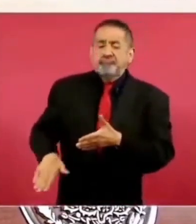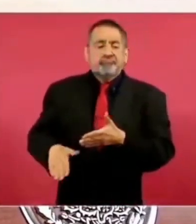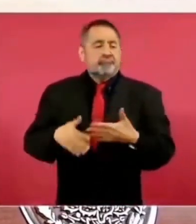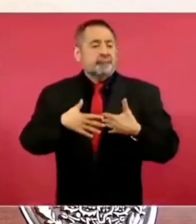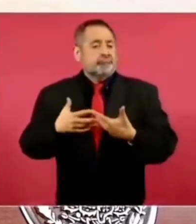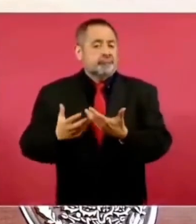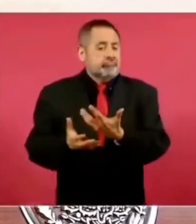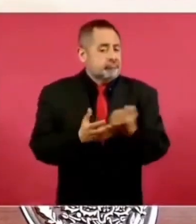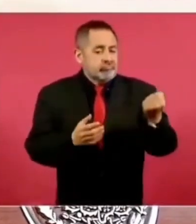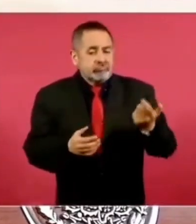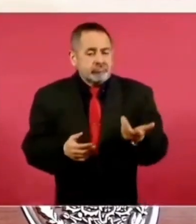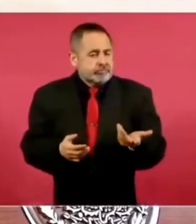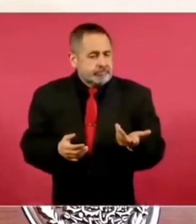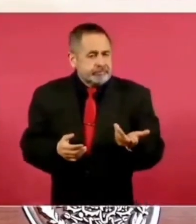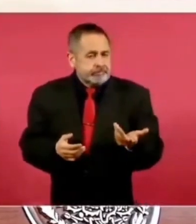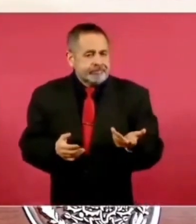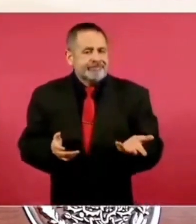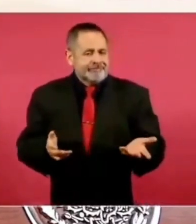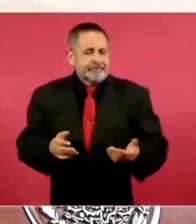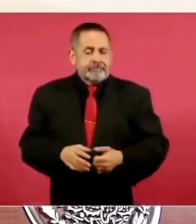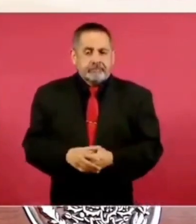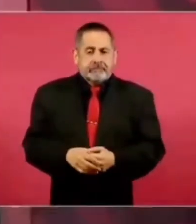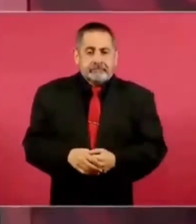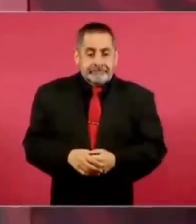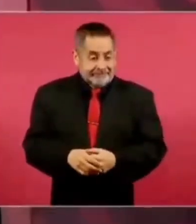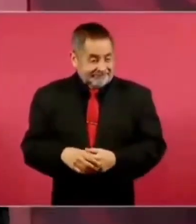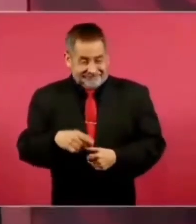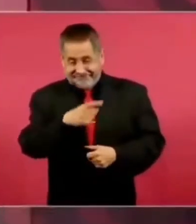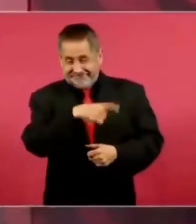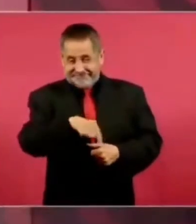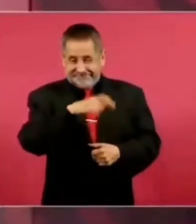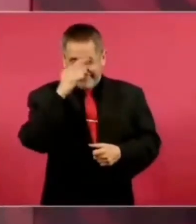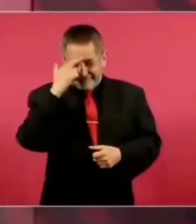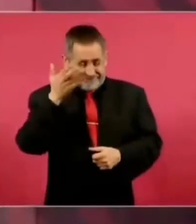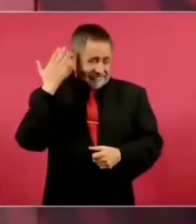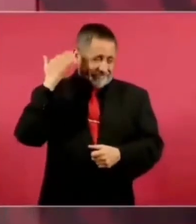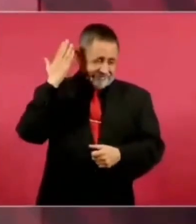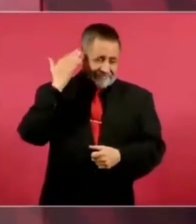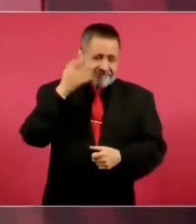solo aplaudían, eran